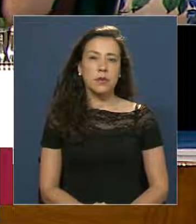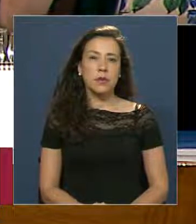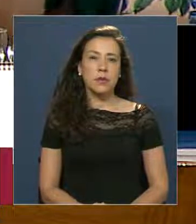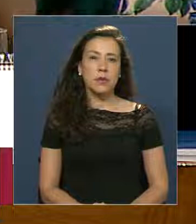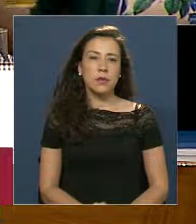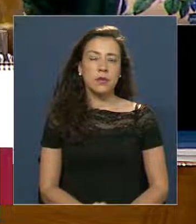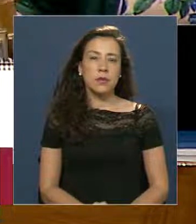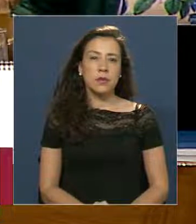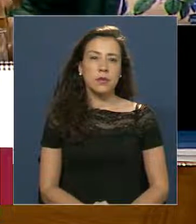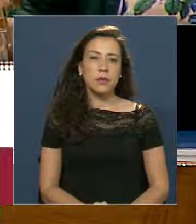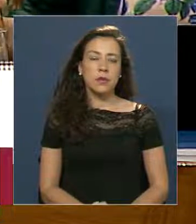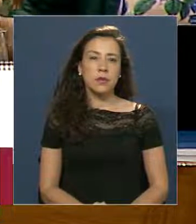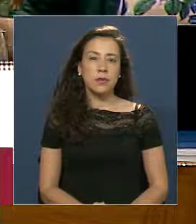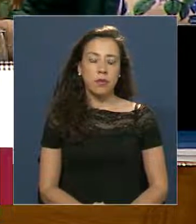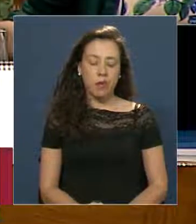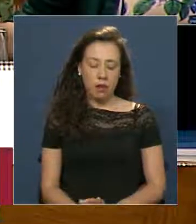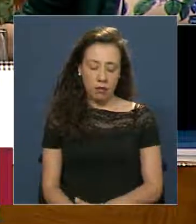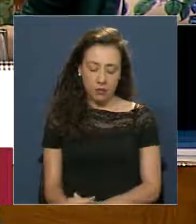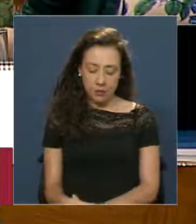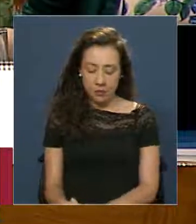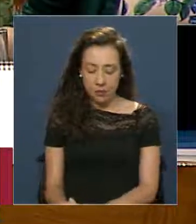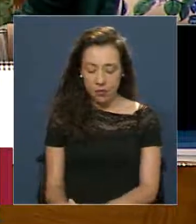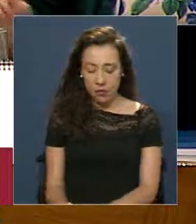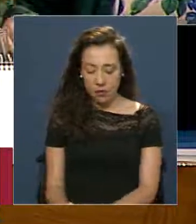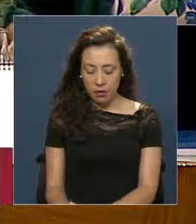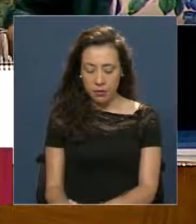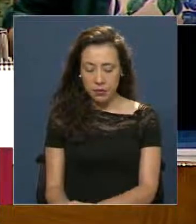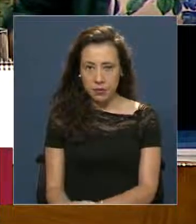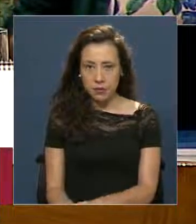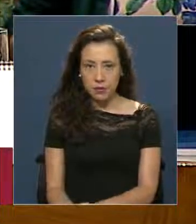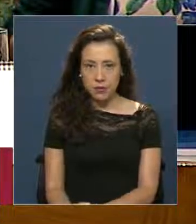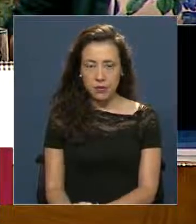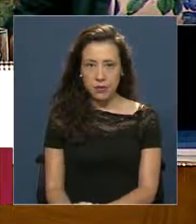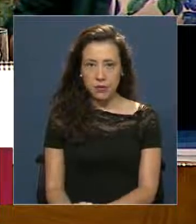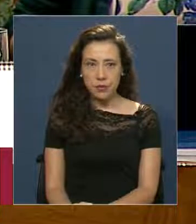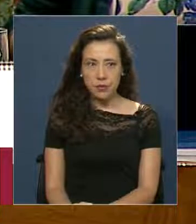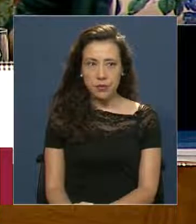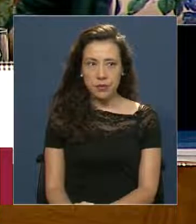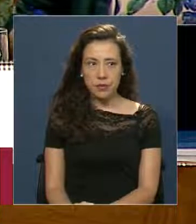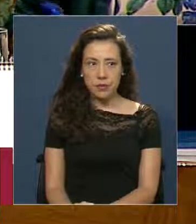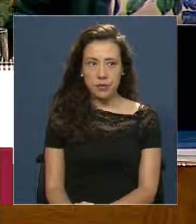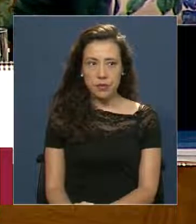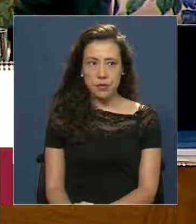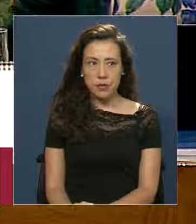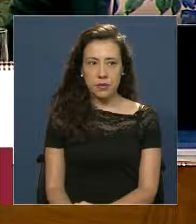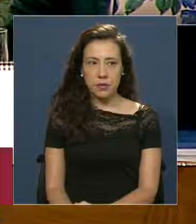Estamos en votación, diputado. Estamos en votación. ¿Qué quiere, María?